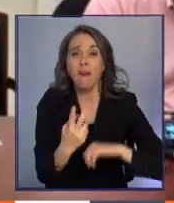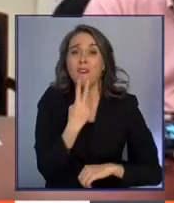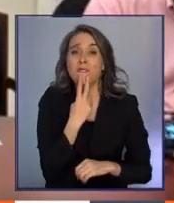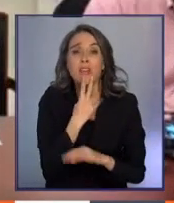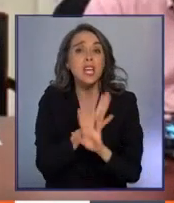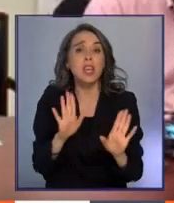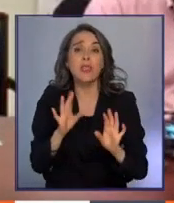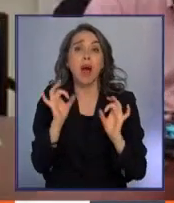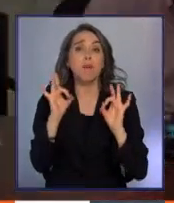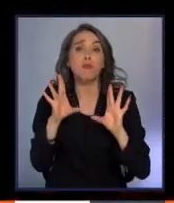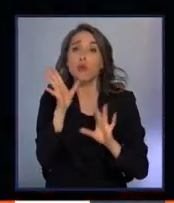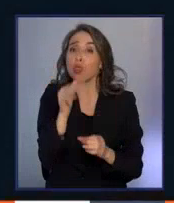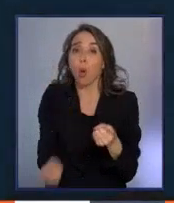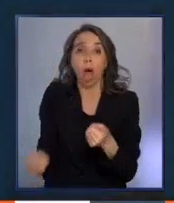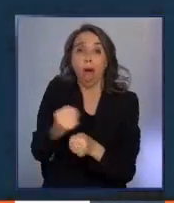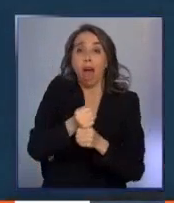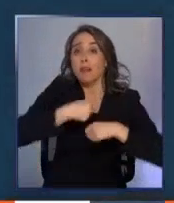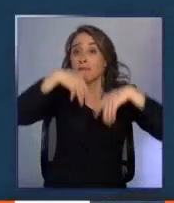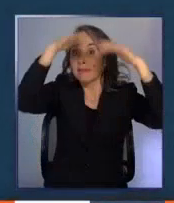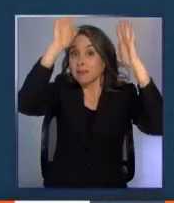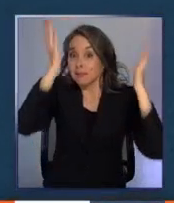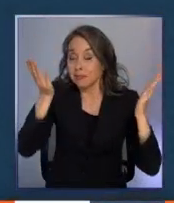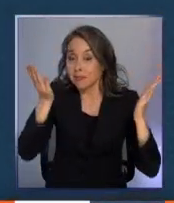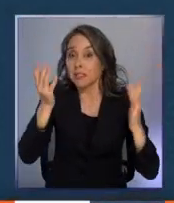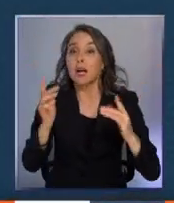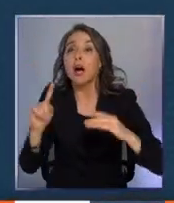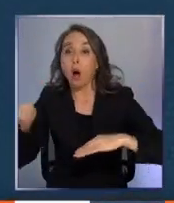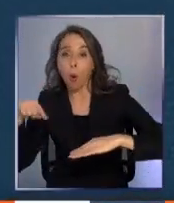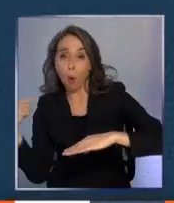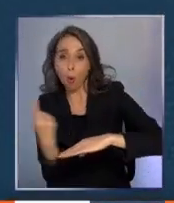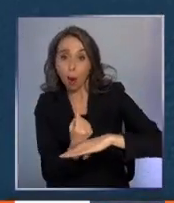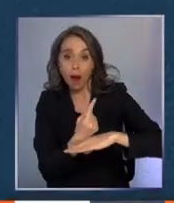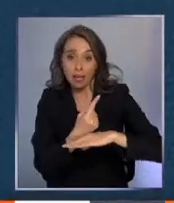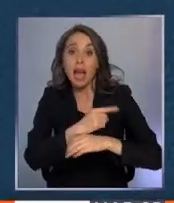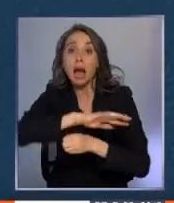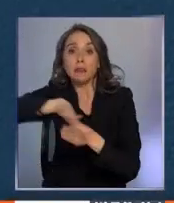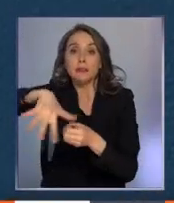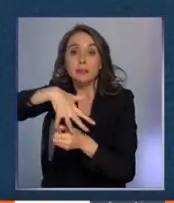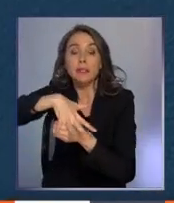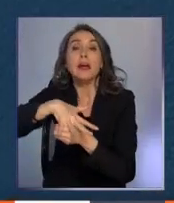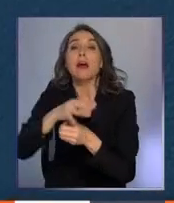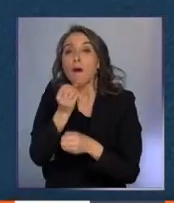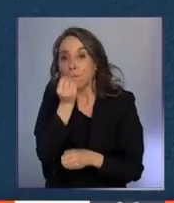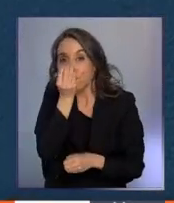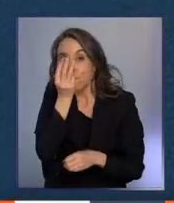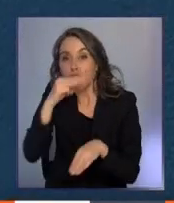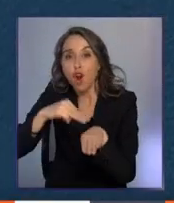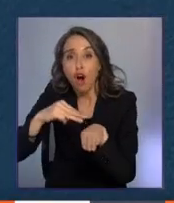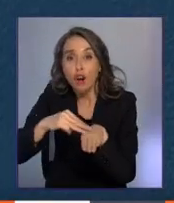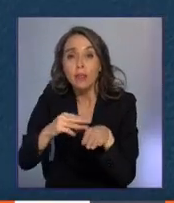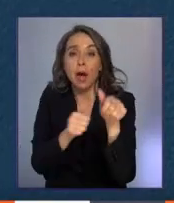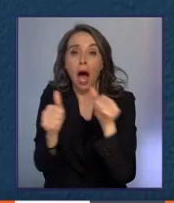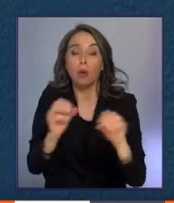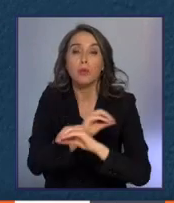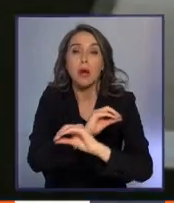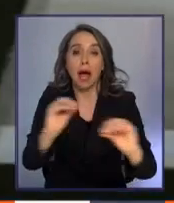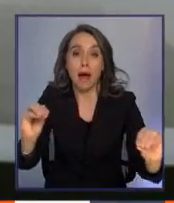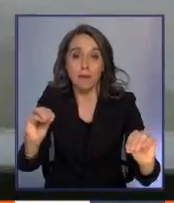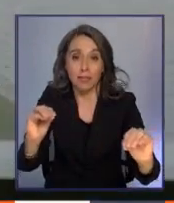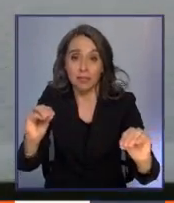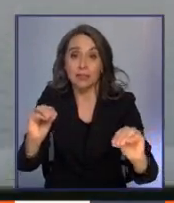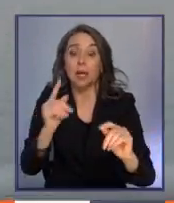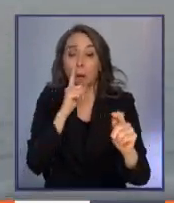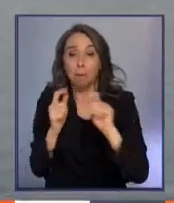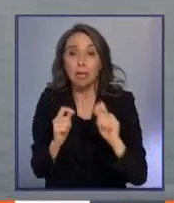ser reemplazadas. Hoy el huracán se acercó a las costas de Florida y por eso las autoridades volvieron a alertar sobre el peligro de